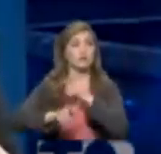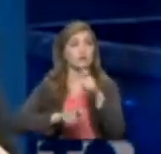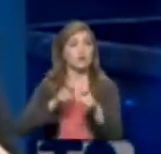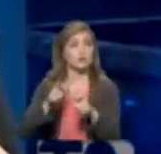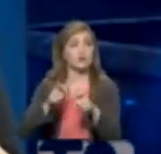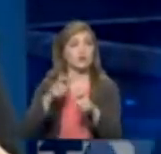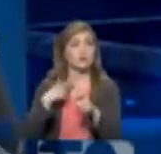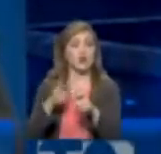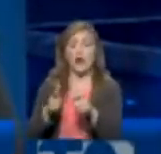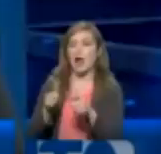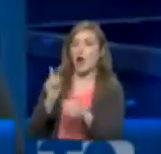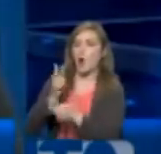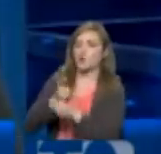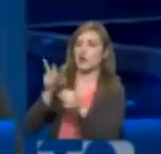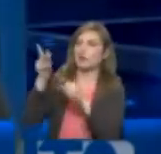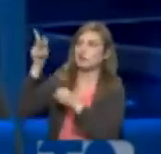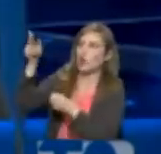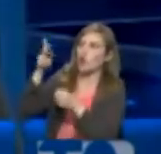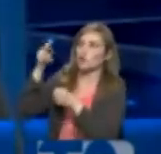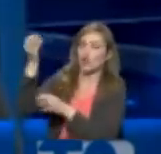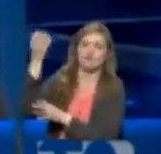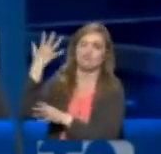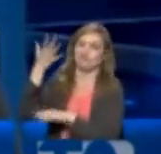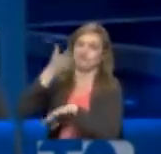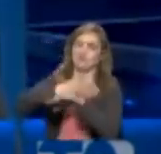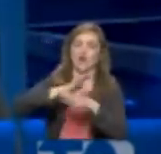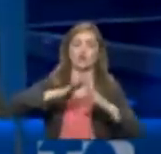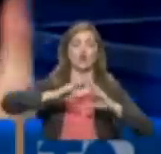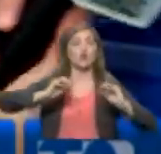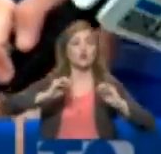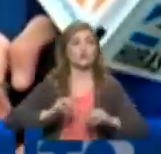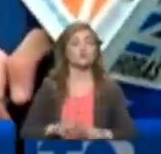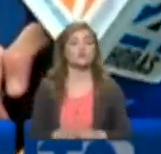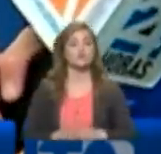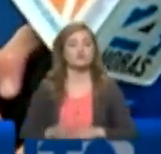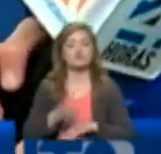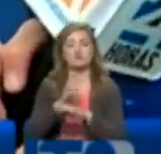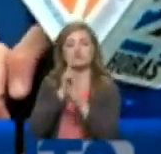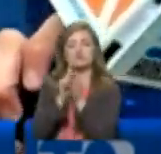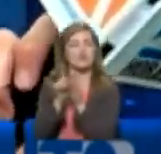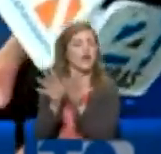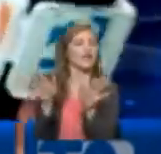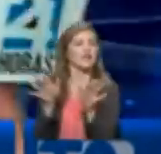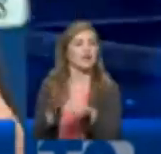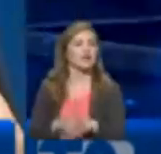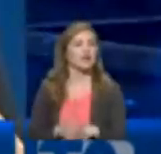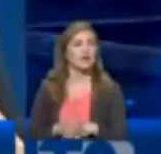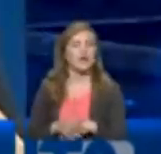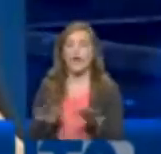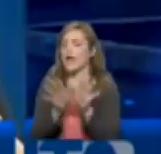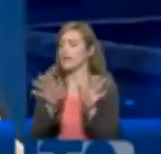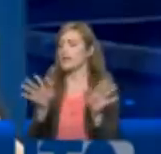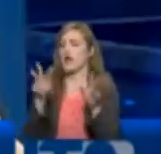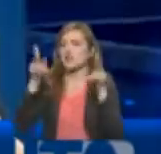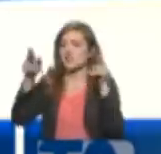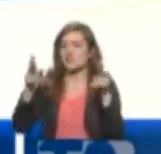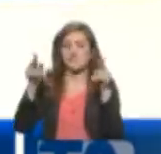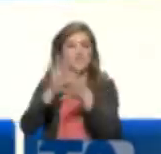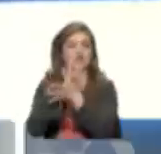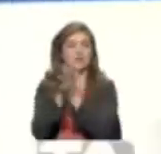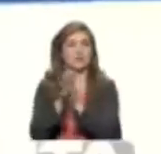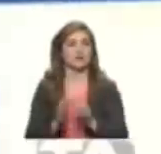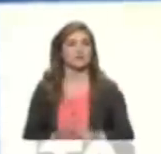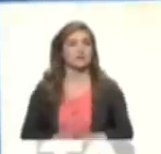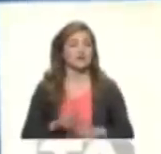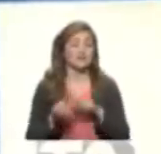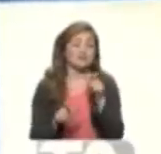salir a corte mientras no se dé solución a los inconvenientes que están presentando las denuncias o en general no va a ver con él no va a haber cortes pero